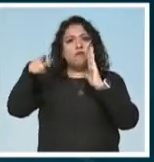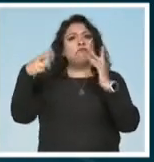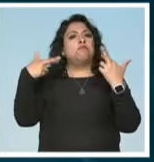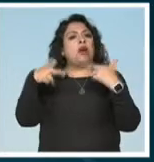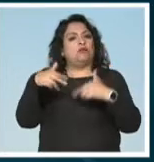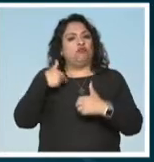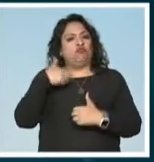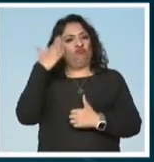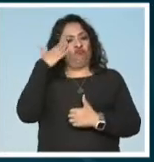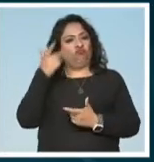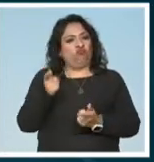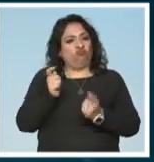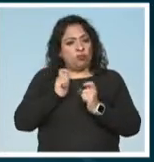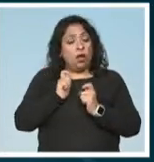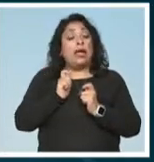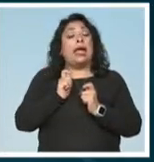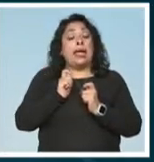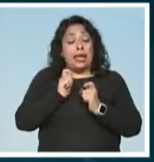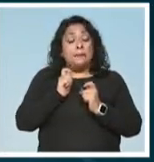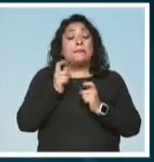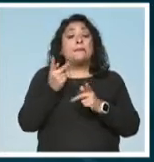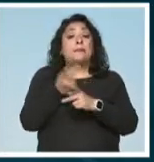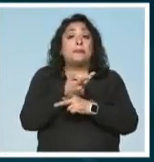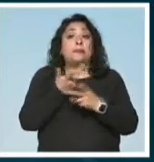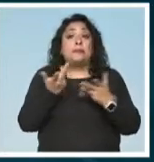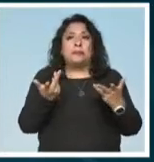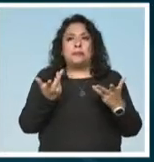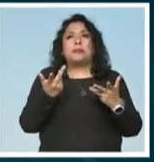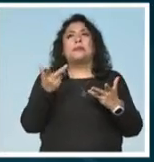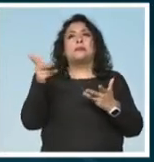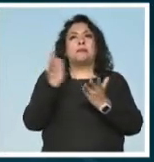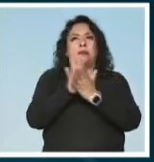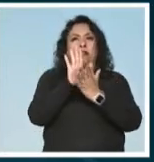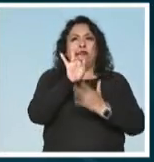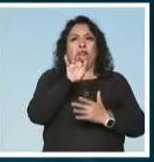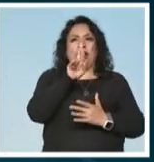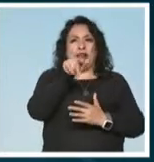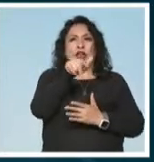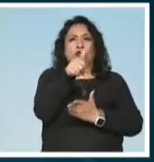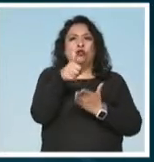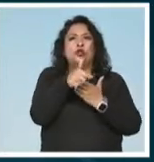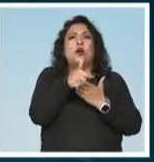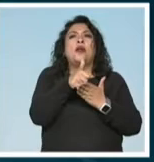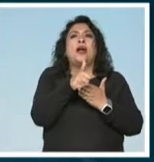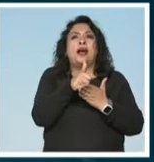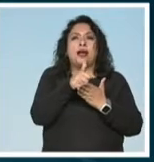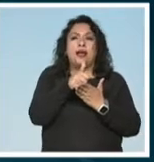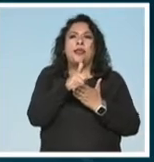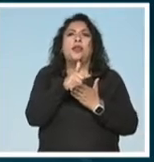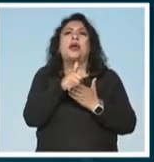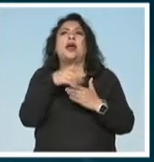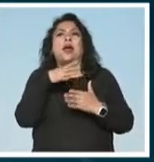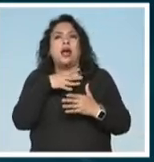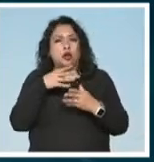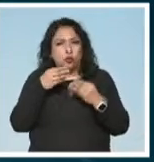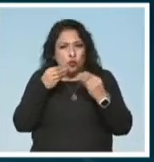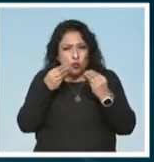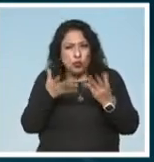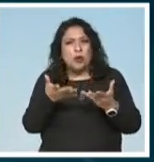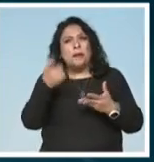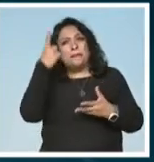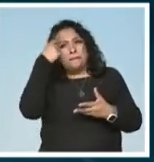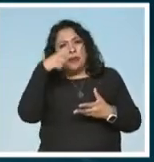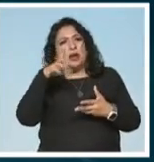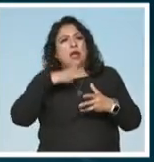profesor titular. Y lo que ha ocurrido con la presencia de Fernando en esta ciudad es que ha contribuido a que se cree